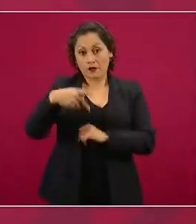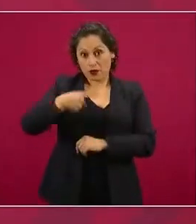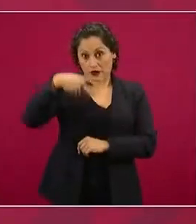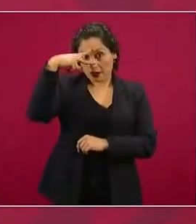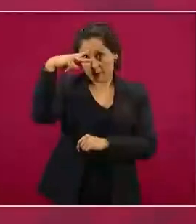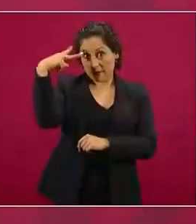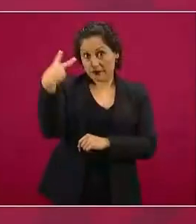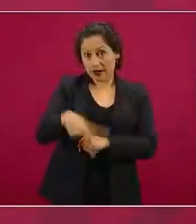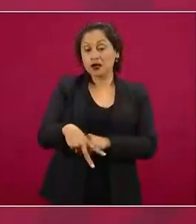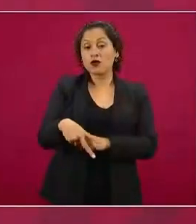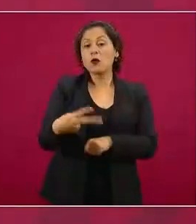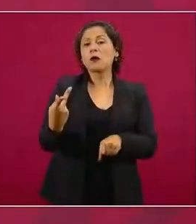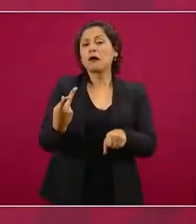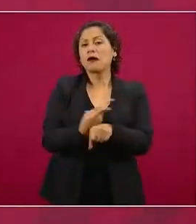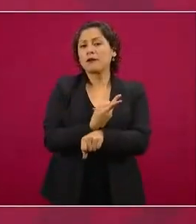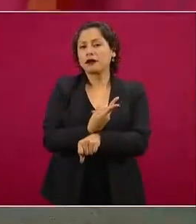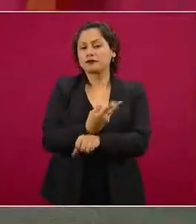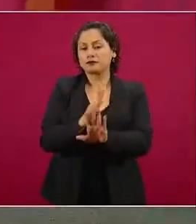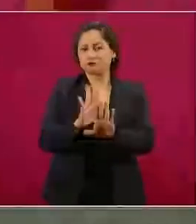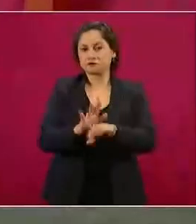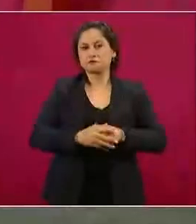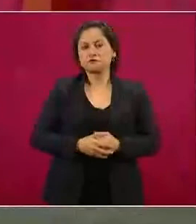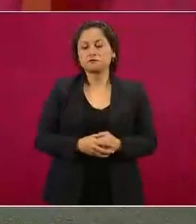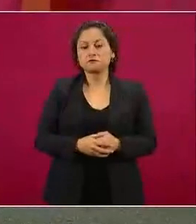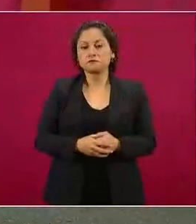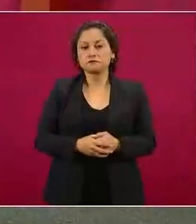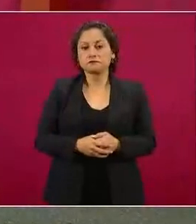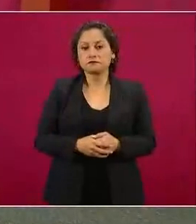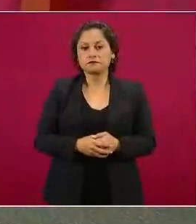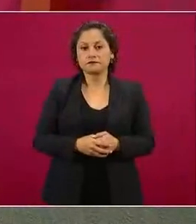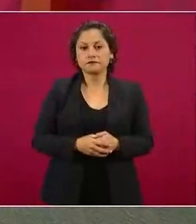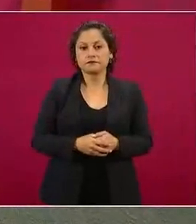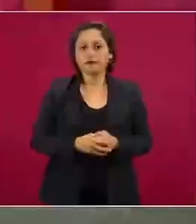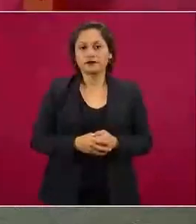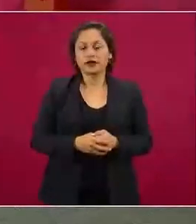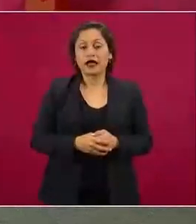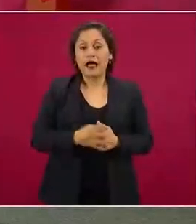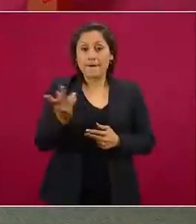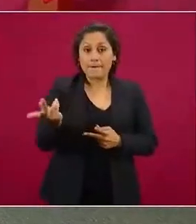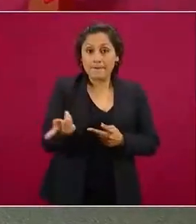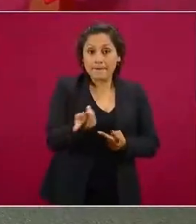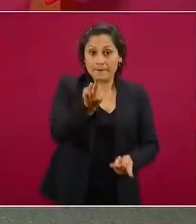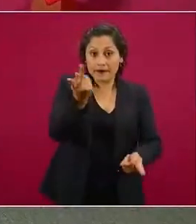pues se tiene que preguntar más abajo,